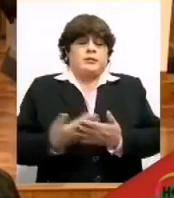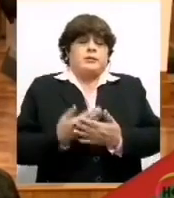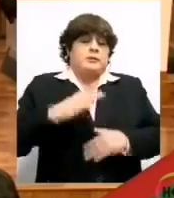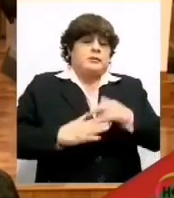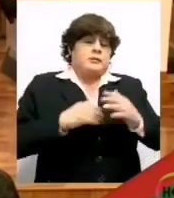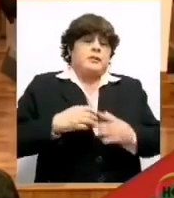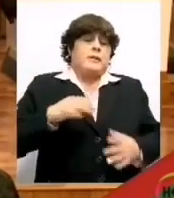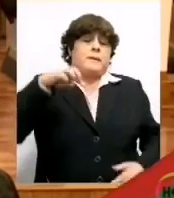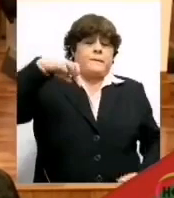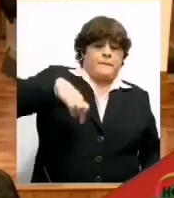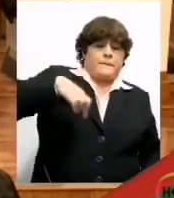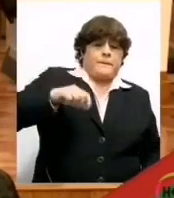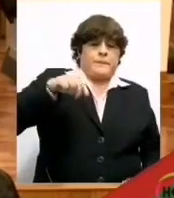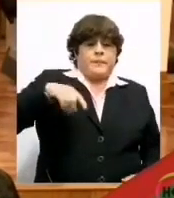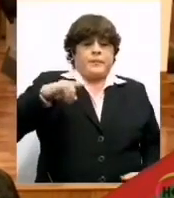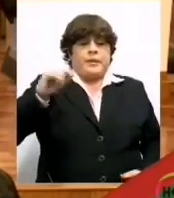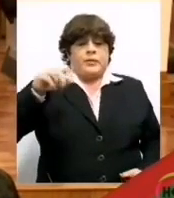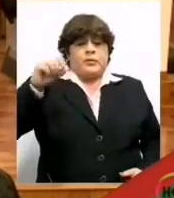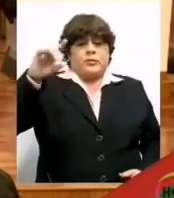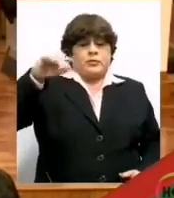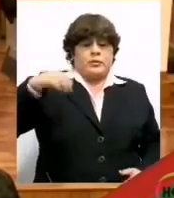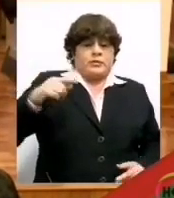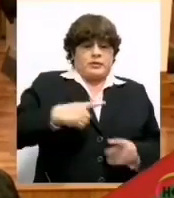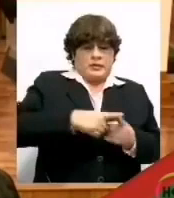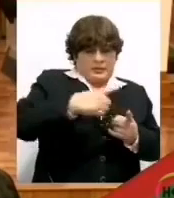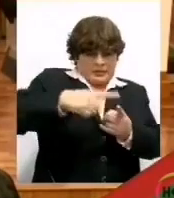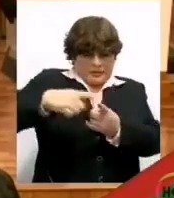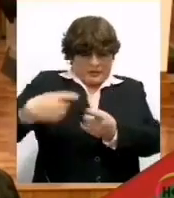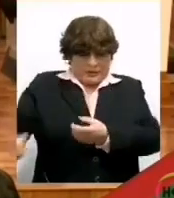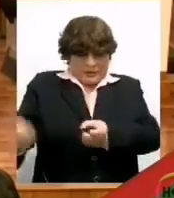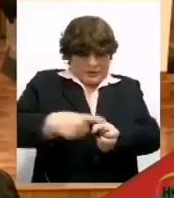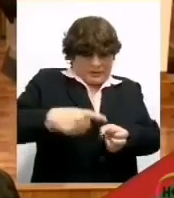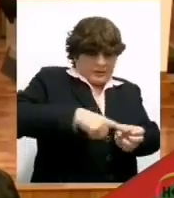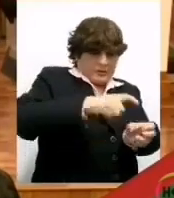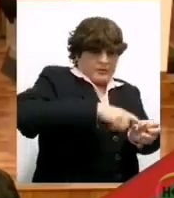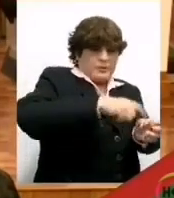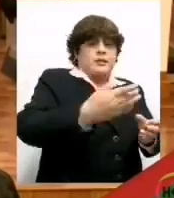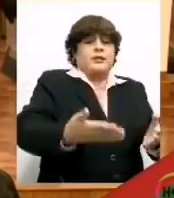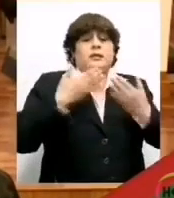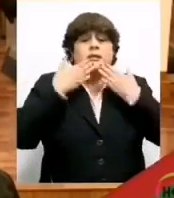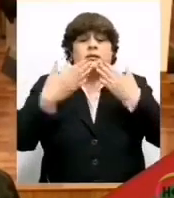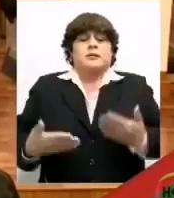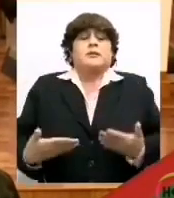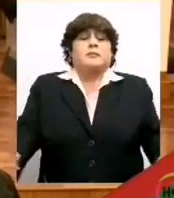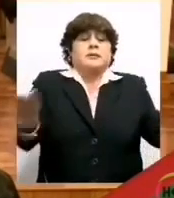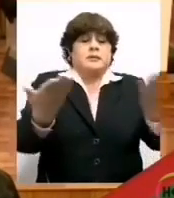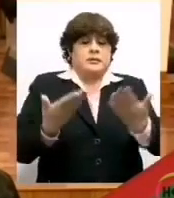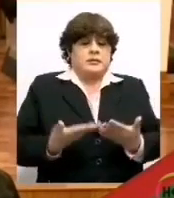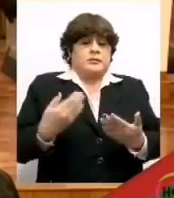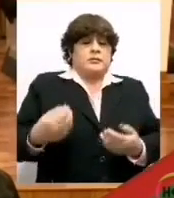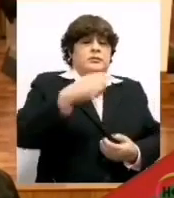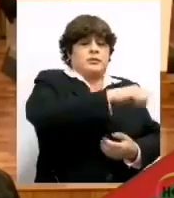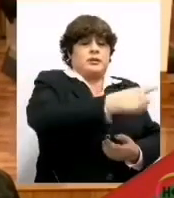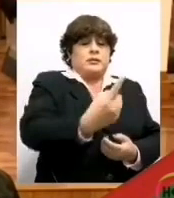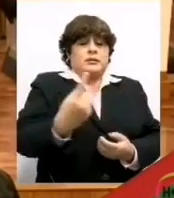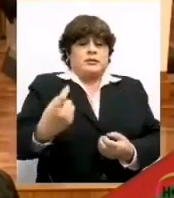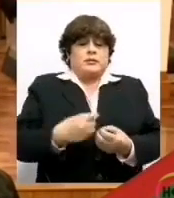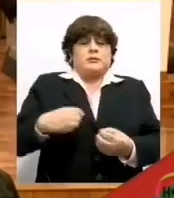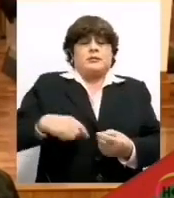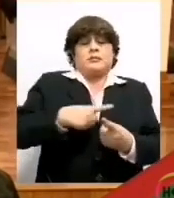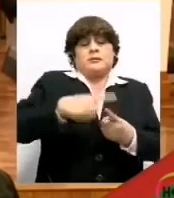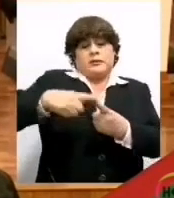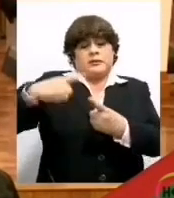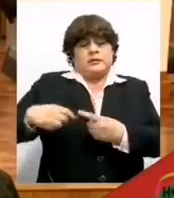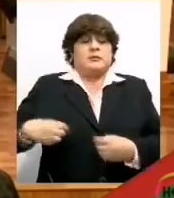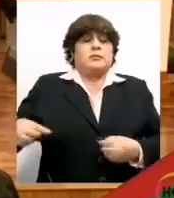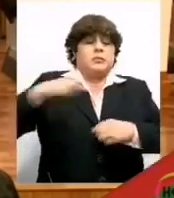desarrollo penut así como las demás organizaciones aliadas agradecemos la participación de los candidatos y candidatas de las diferentes